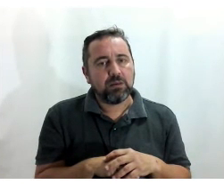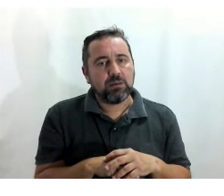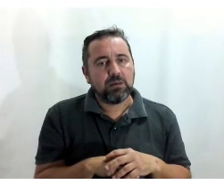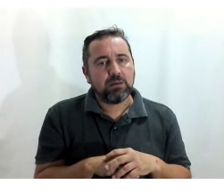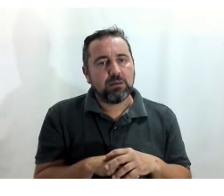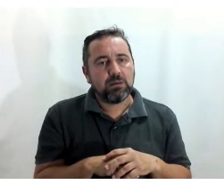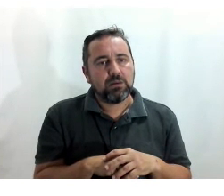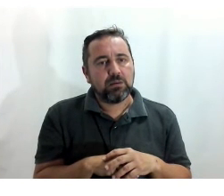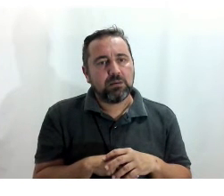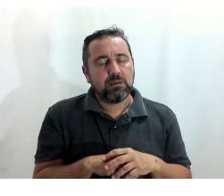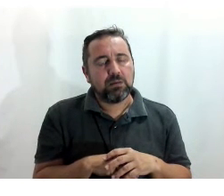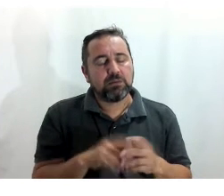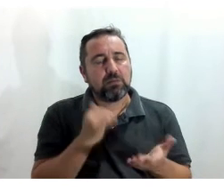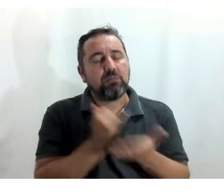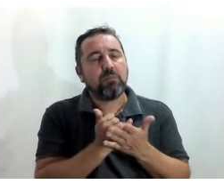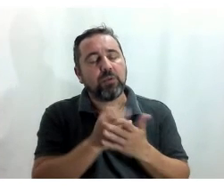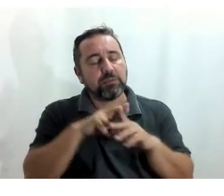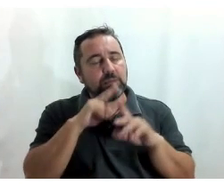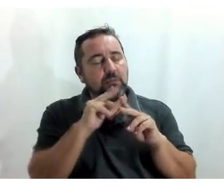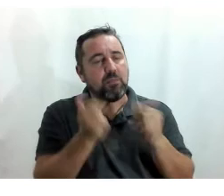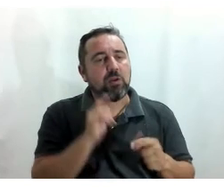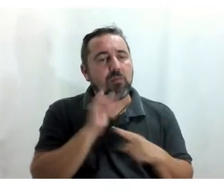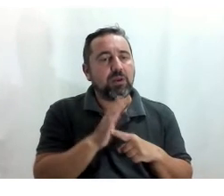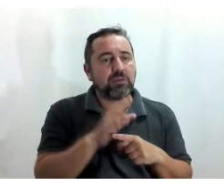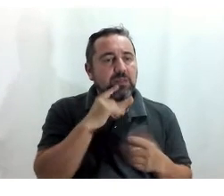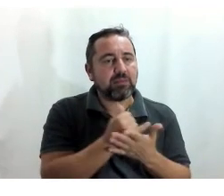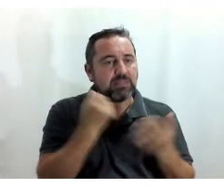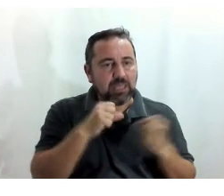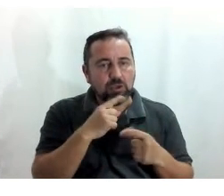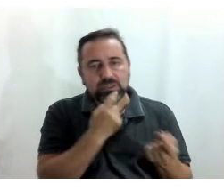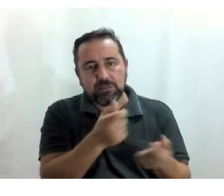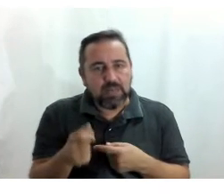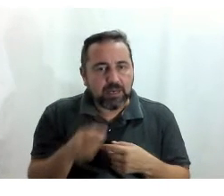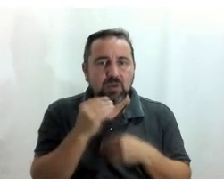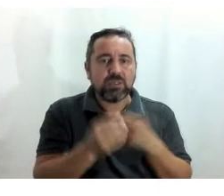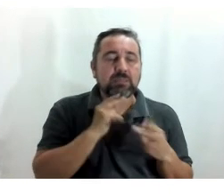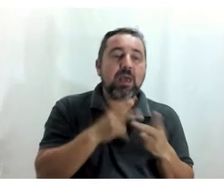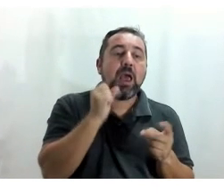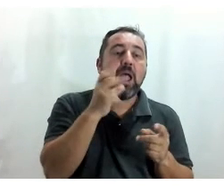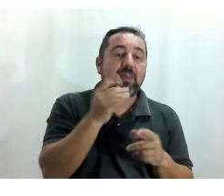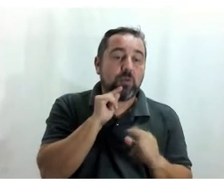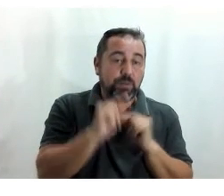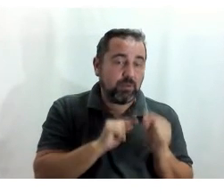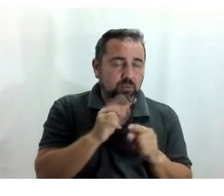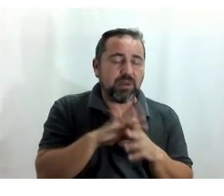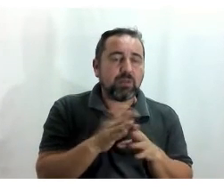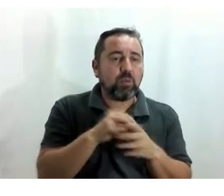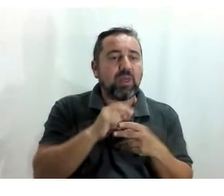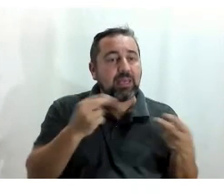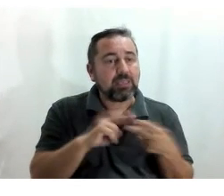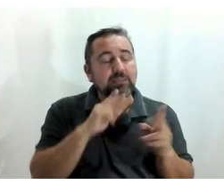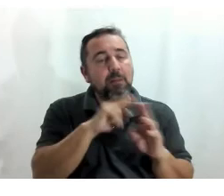Esto era modelo murino. Se ha probado a intentar hacer ensayos similares de utilización de adenovirus para introducir genes en